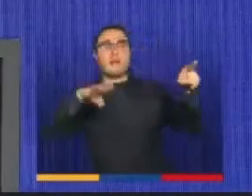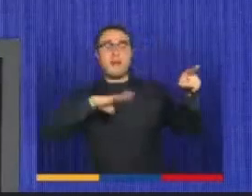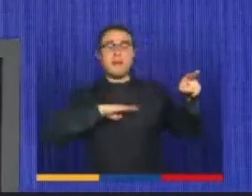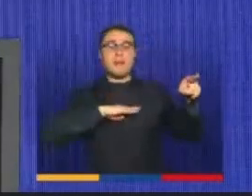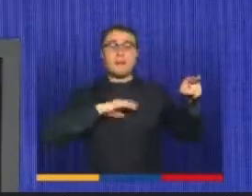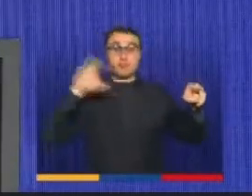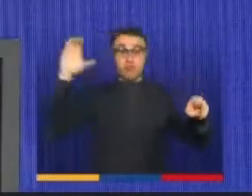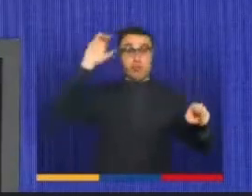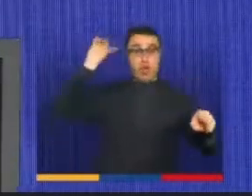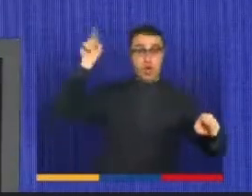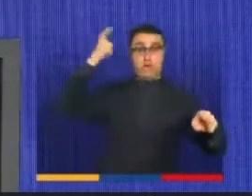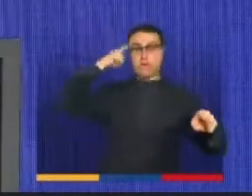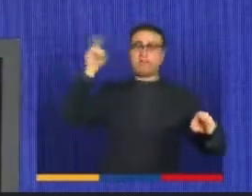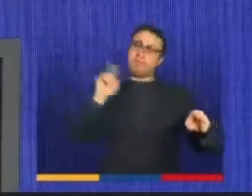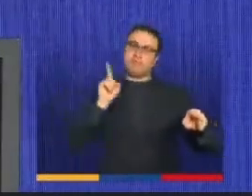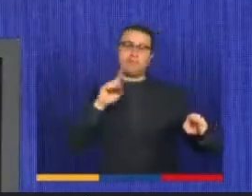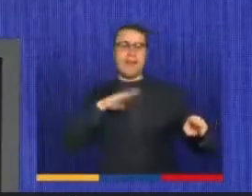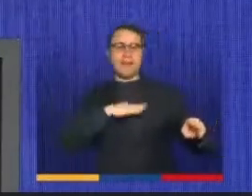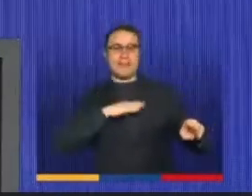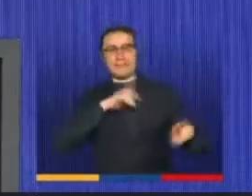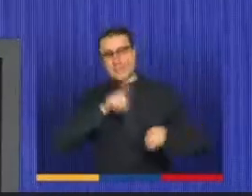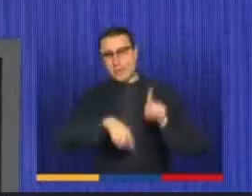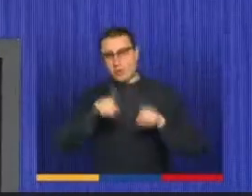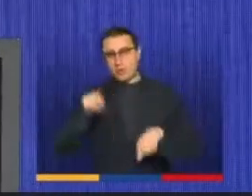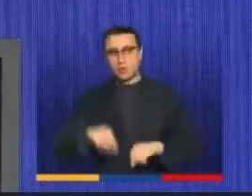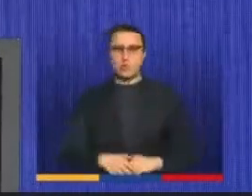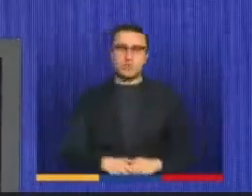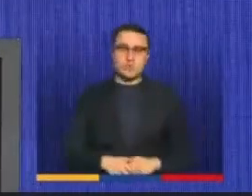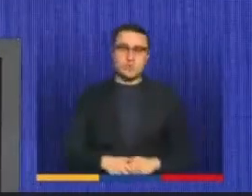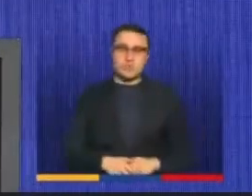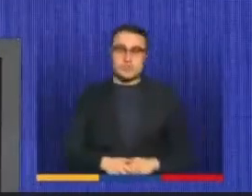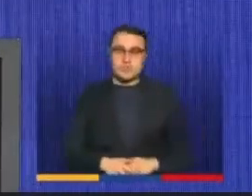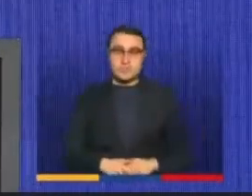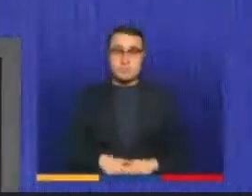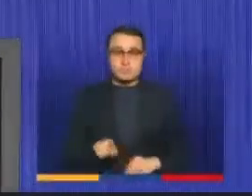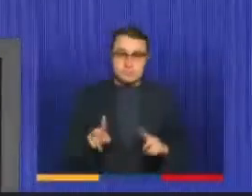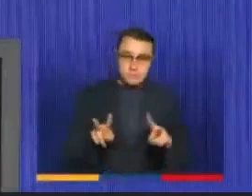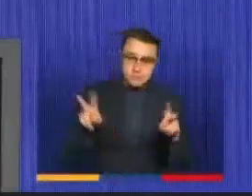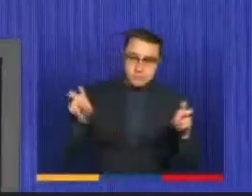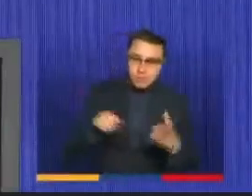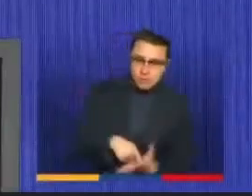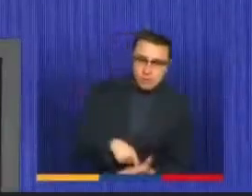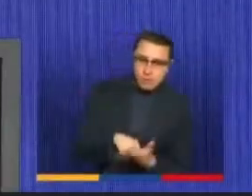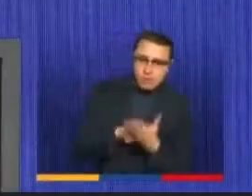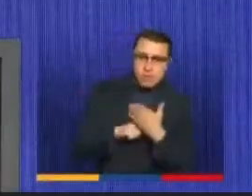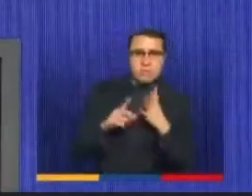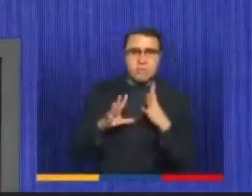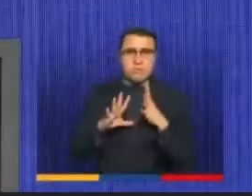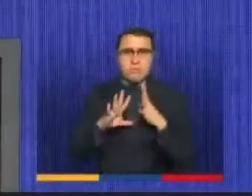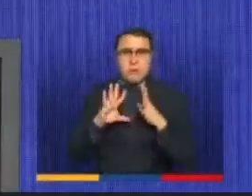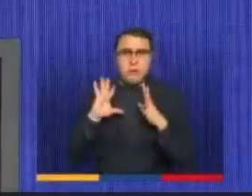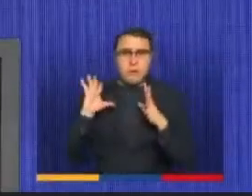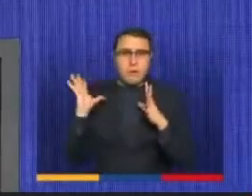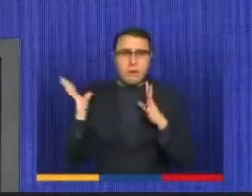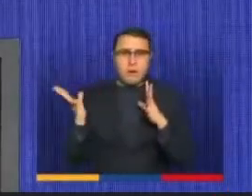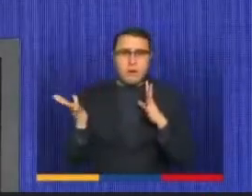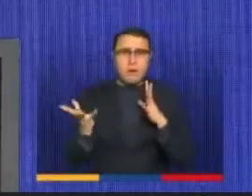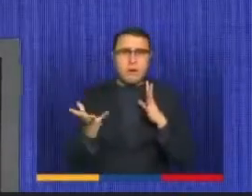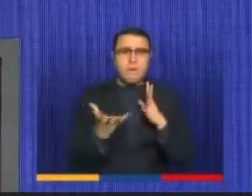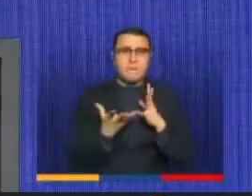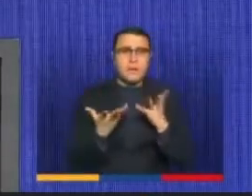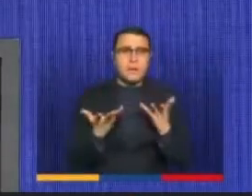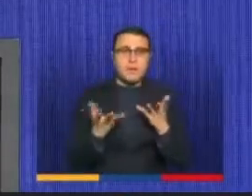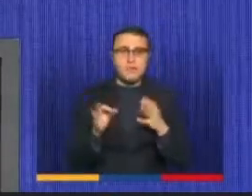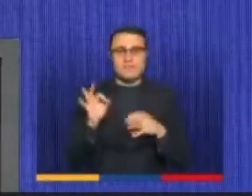nación. Este tema mostró su deficiencia en todo el mundo con los